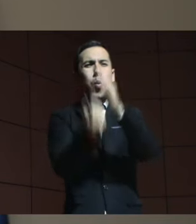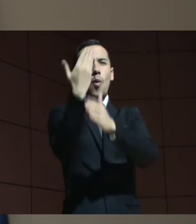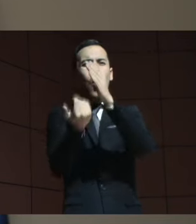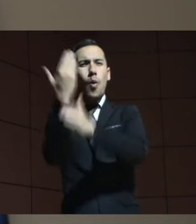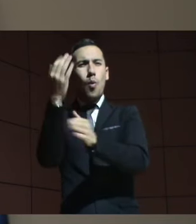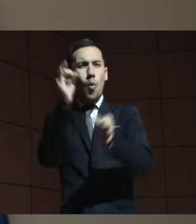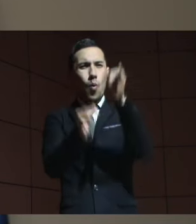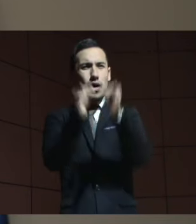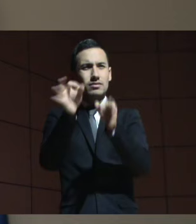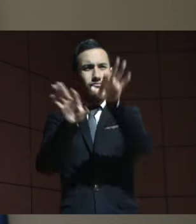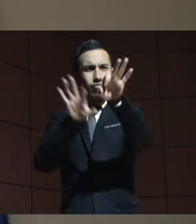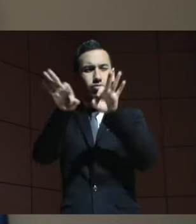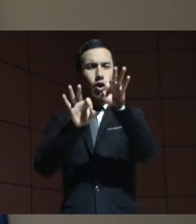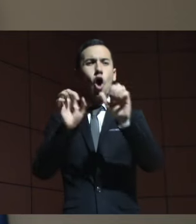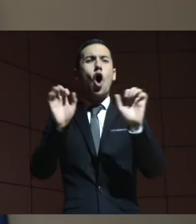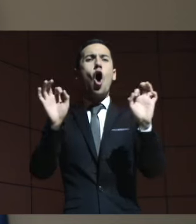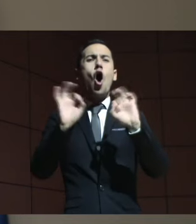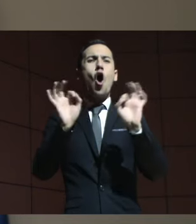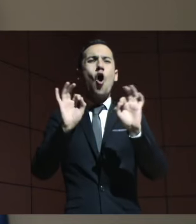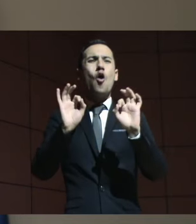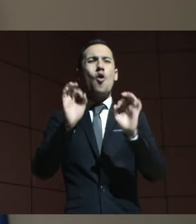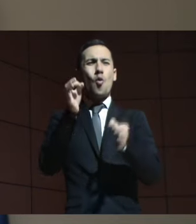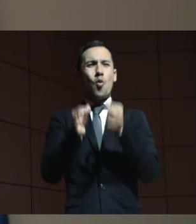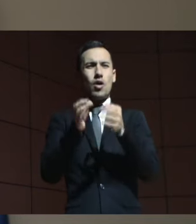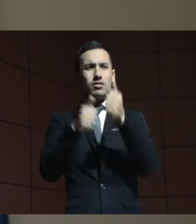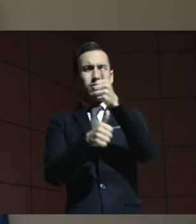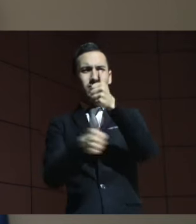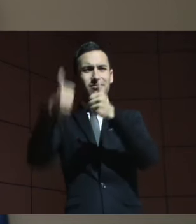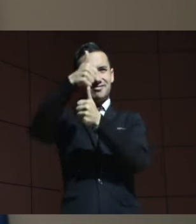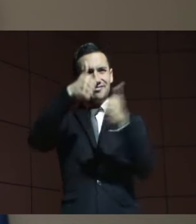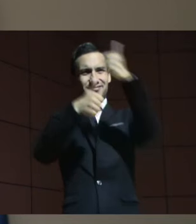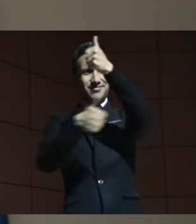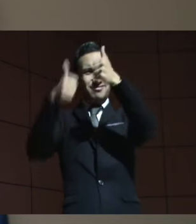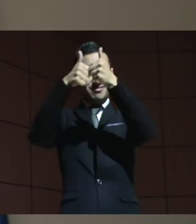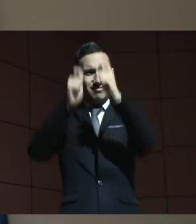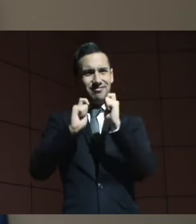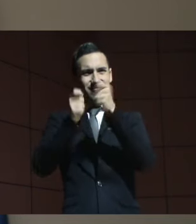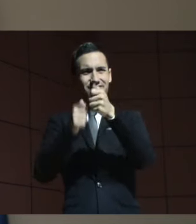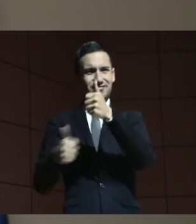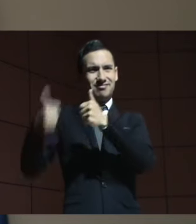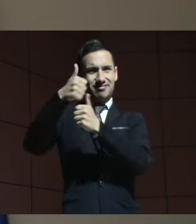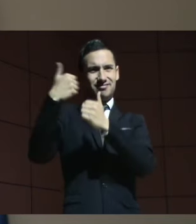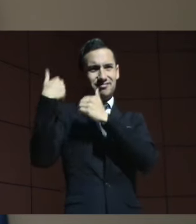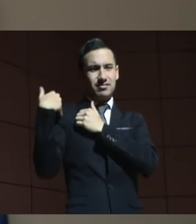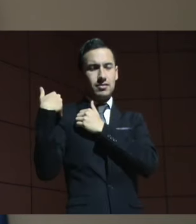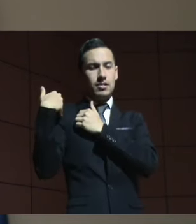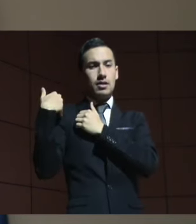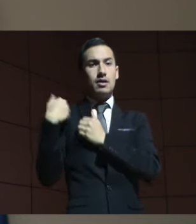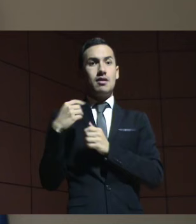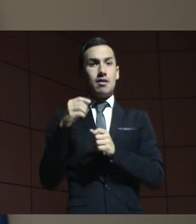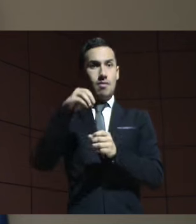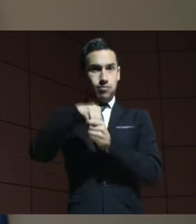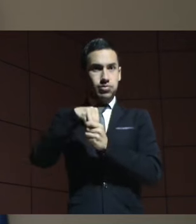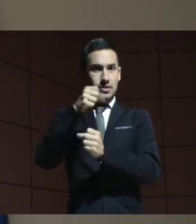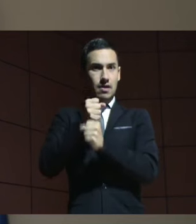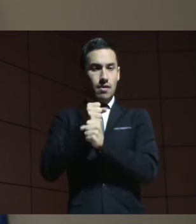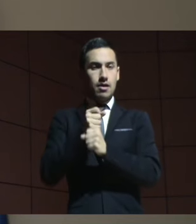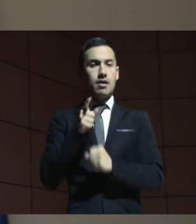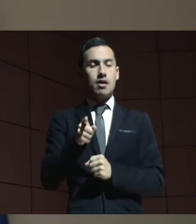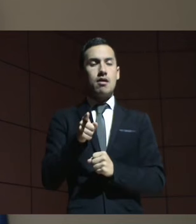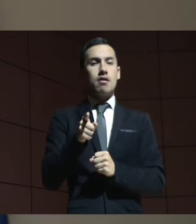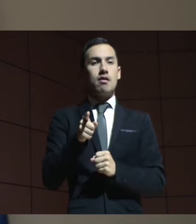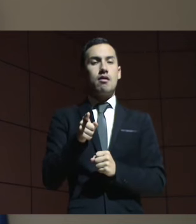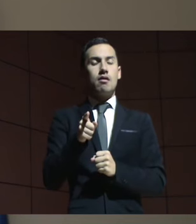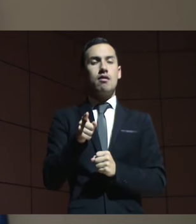seleccionarán nuevos jueces o se permitirá el ascenso en la carrera judicial de aquellas personas que ya hacen